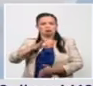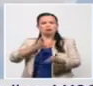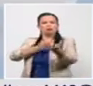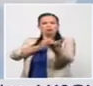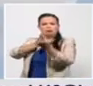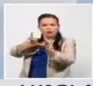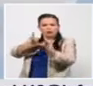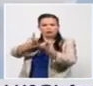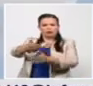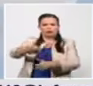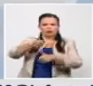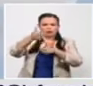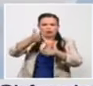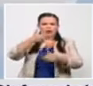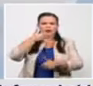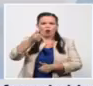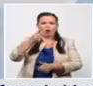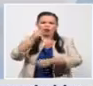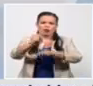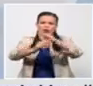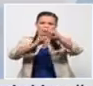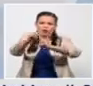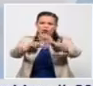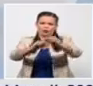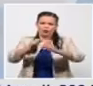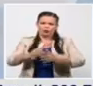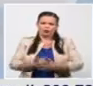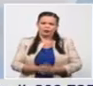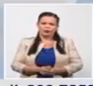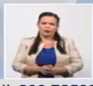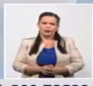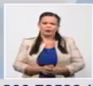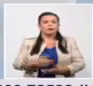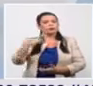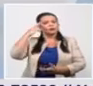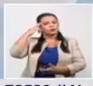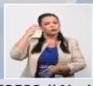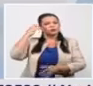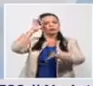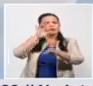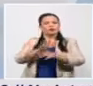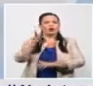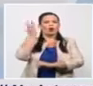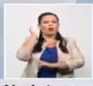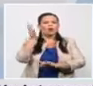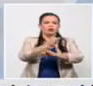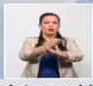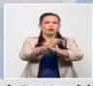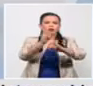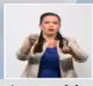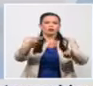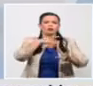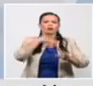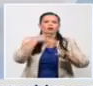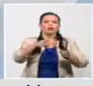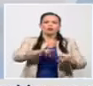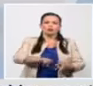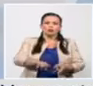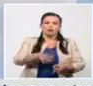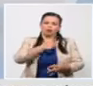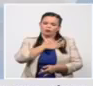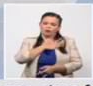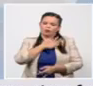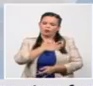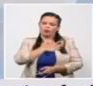estable. Lamentamos al inicio de la conferencia el fallecimiento y dimos las condolencias a familiares y